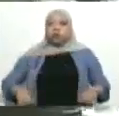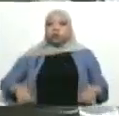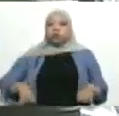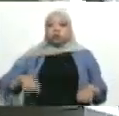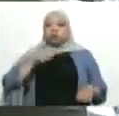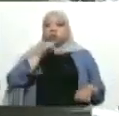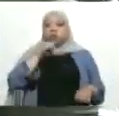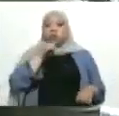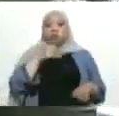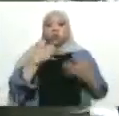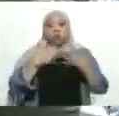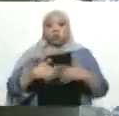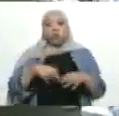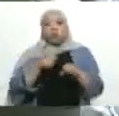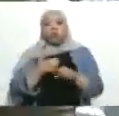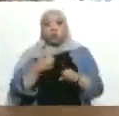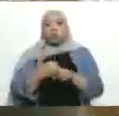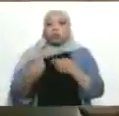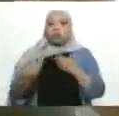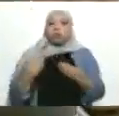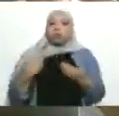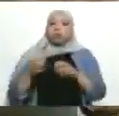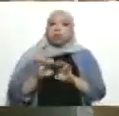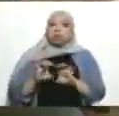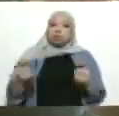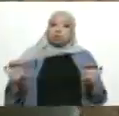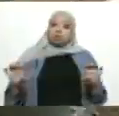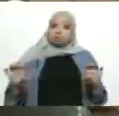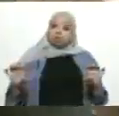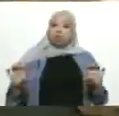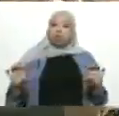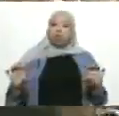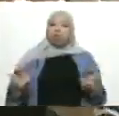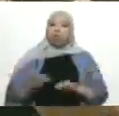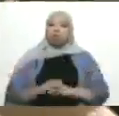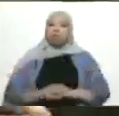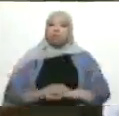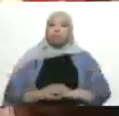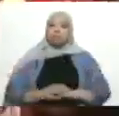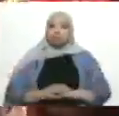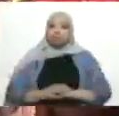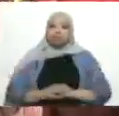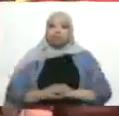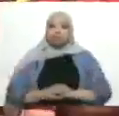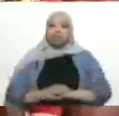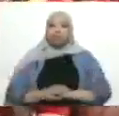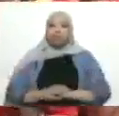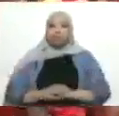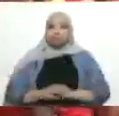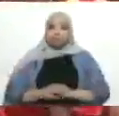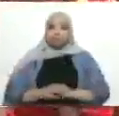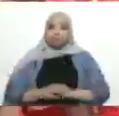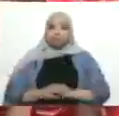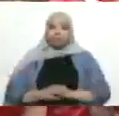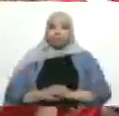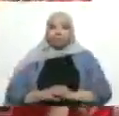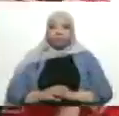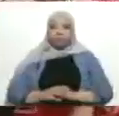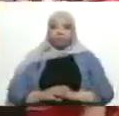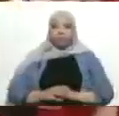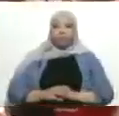el apresto operacional al servicio de la invasión, pero nada más y nada menos se toparon con la valentía de los soldados nuestros, con la valentía